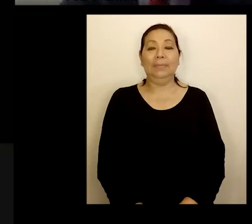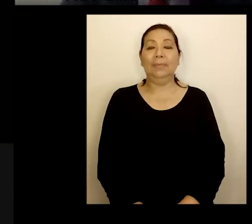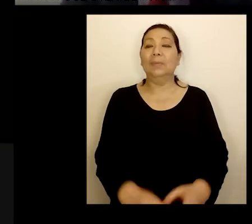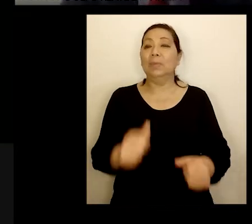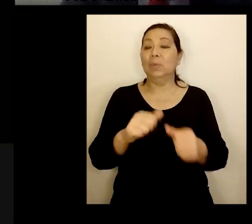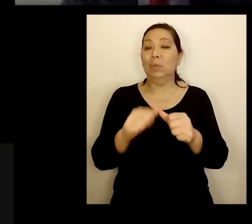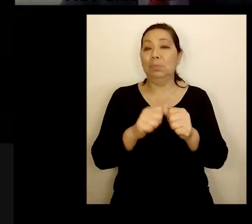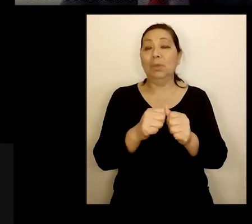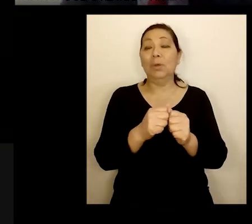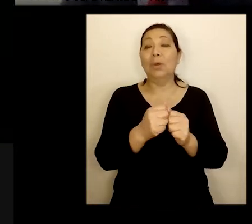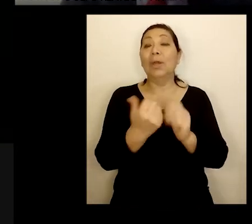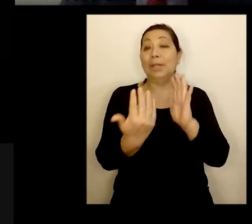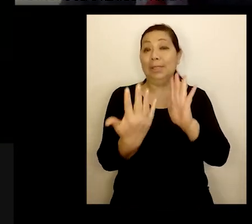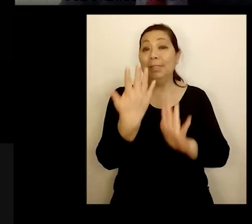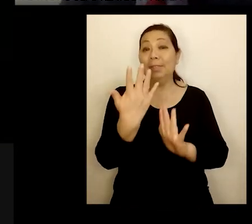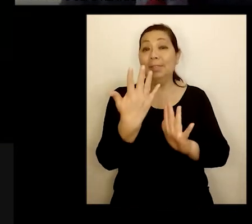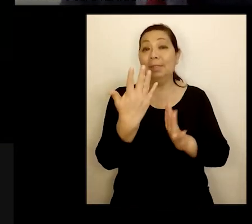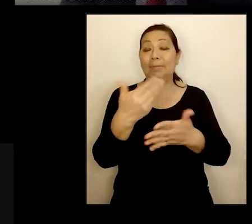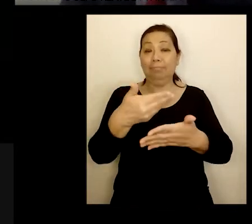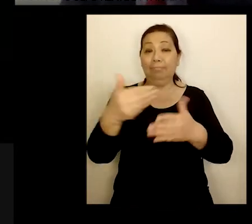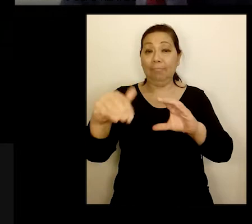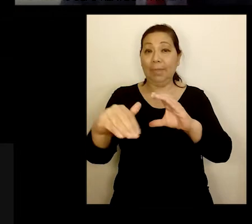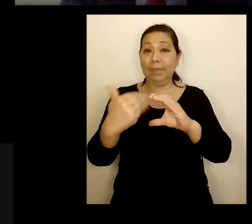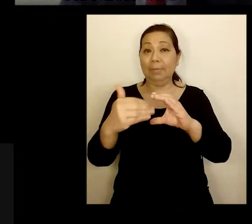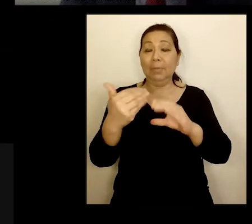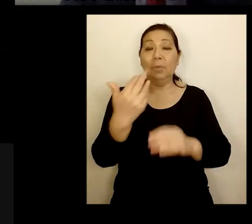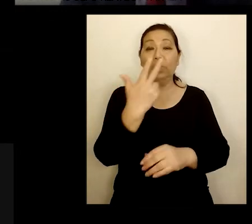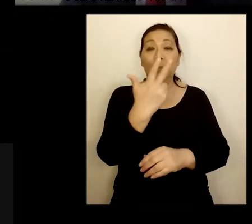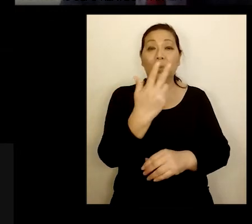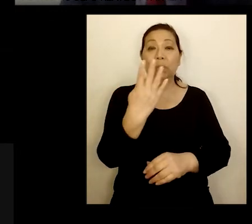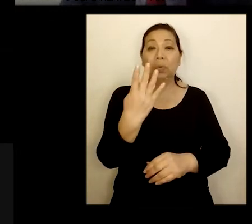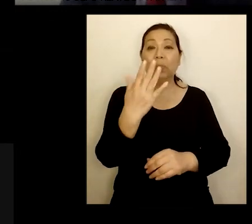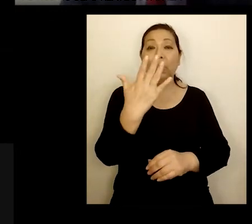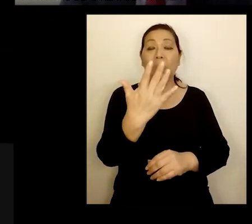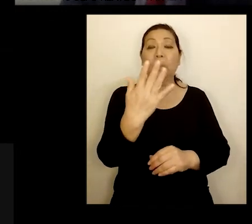Causa número 15, expediente